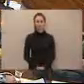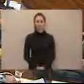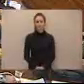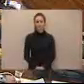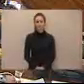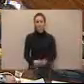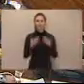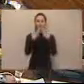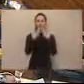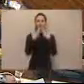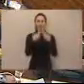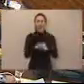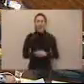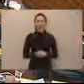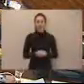Gracias.